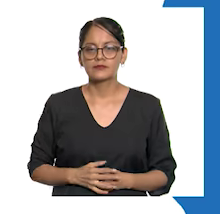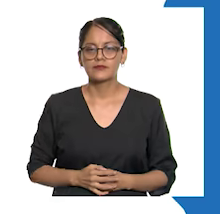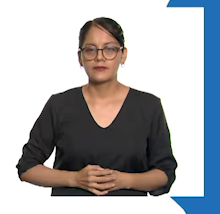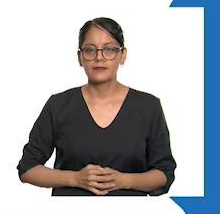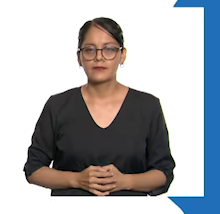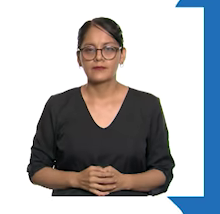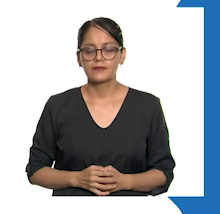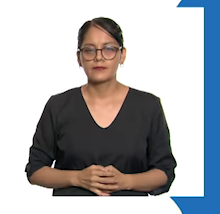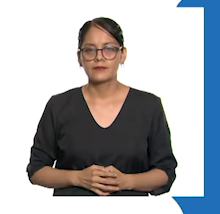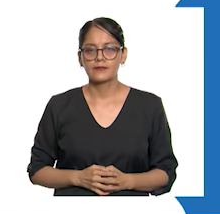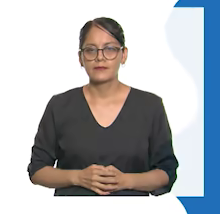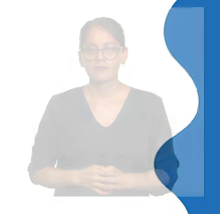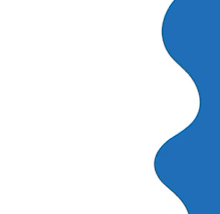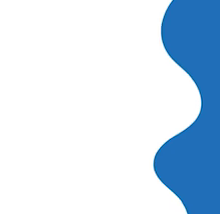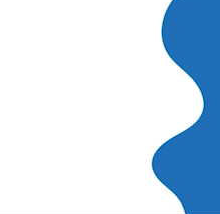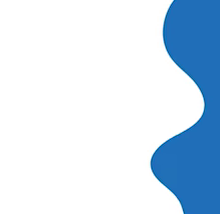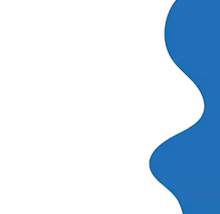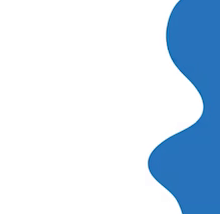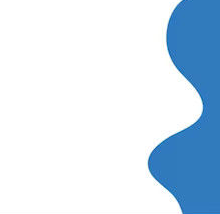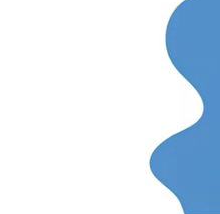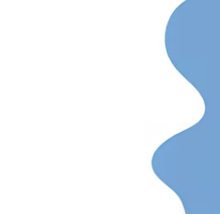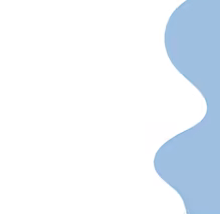.cep.gov.mx